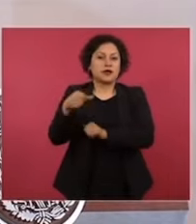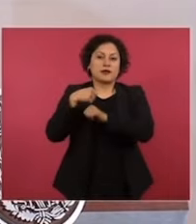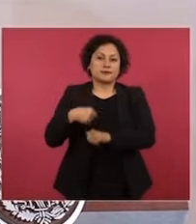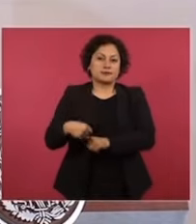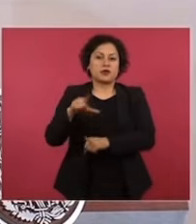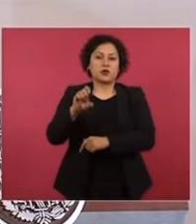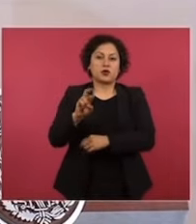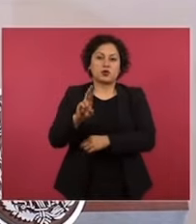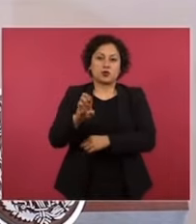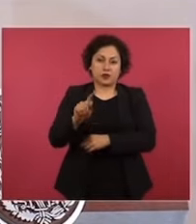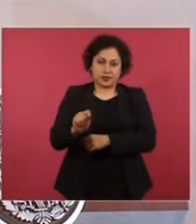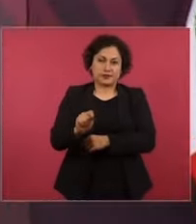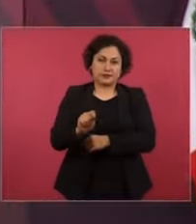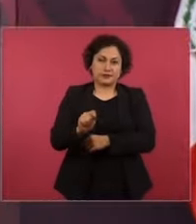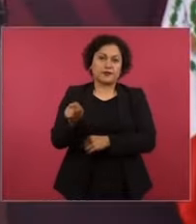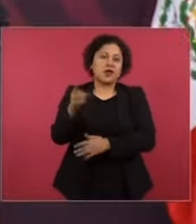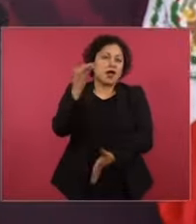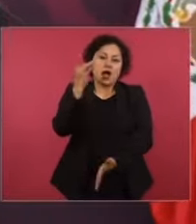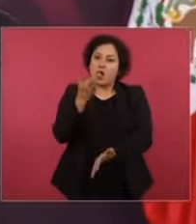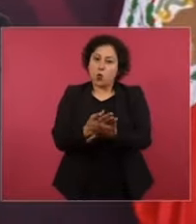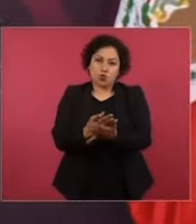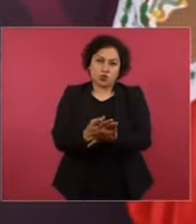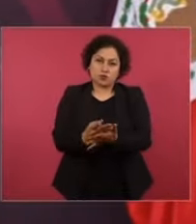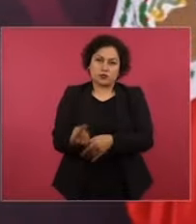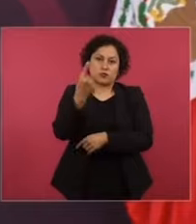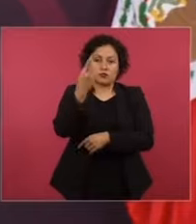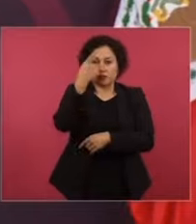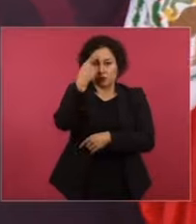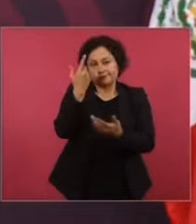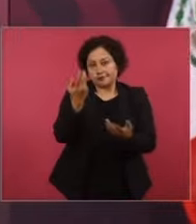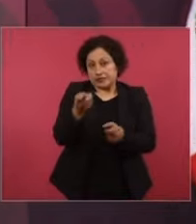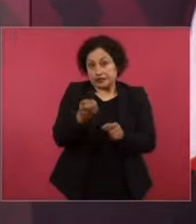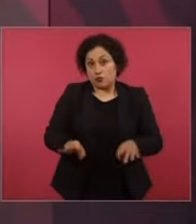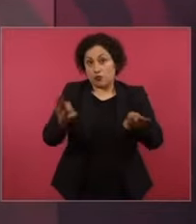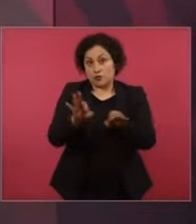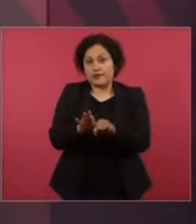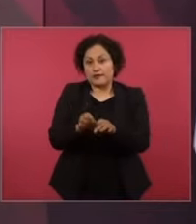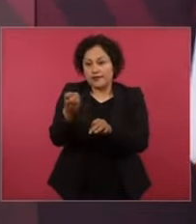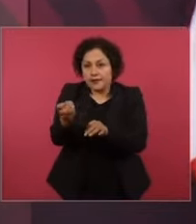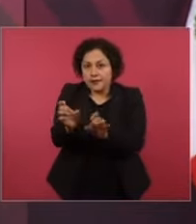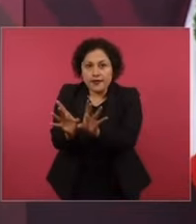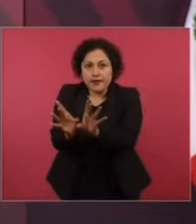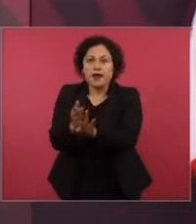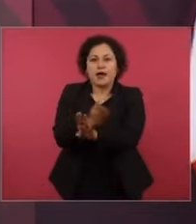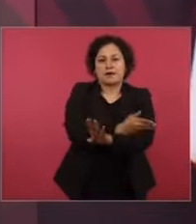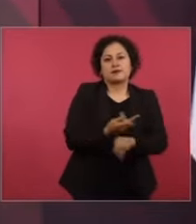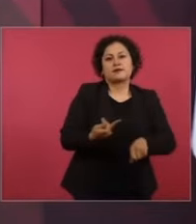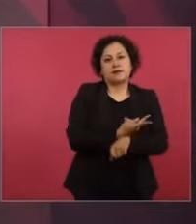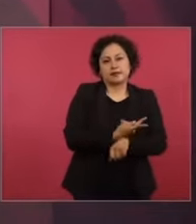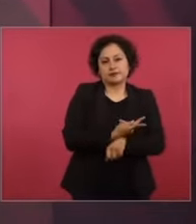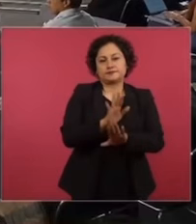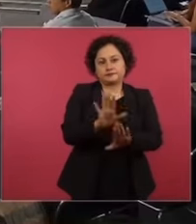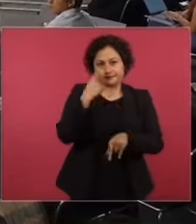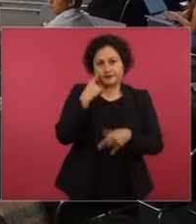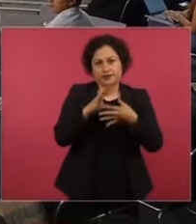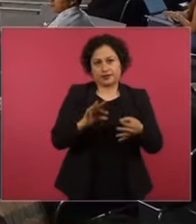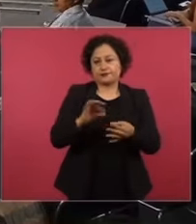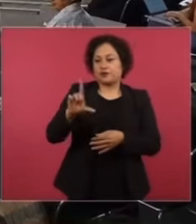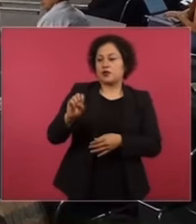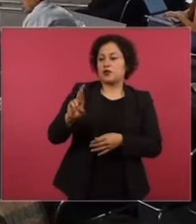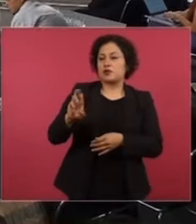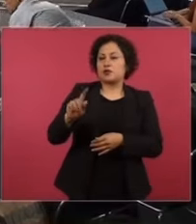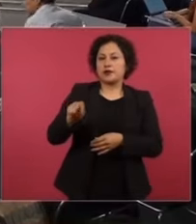único para tener el antecedente porque este completo glor de Mola está en contra de nosotros